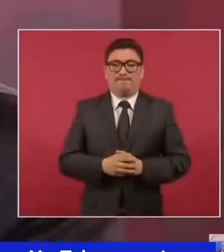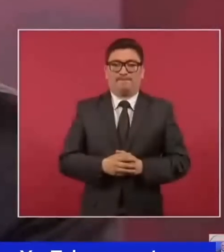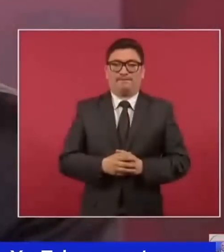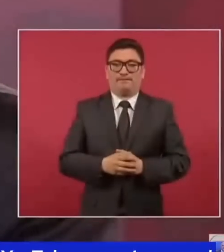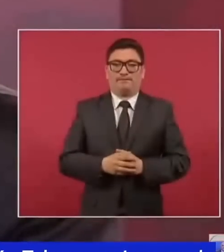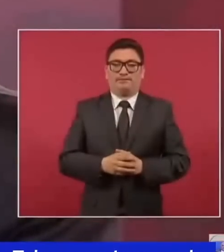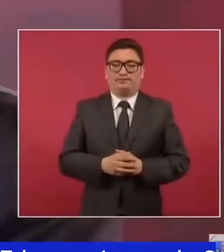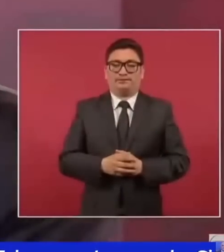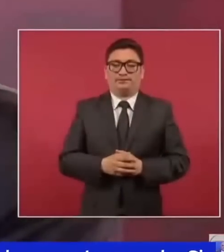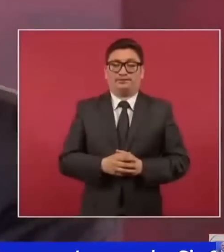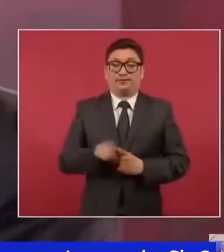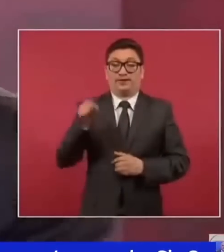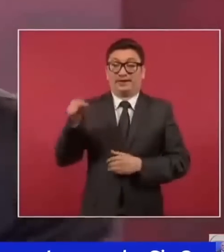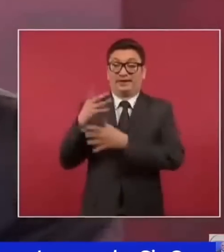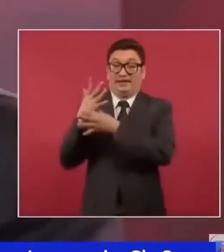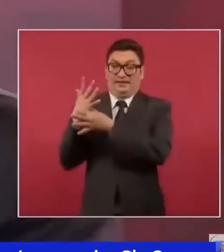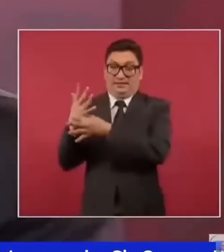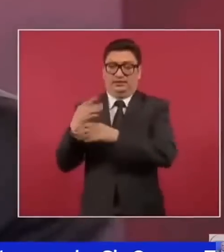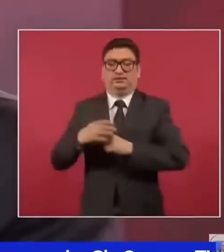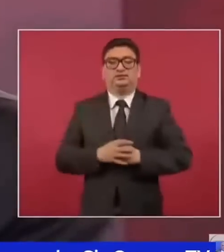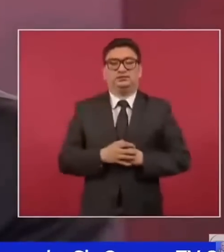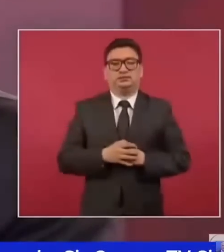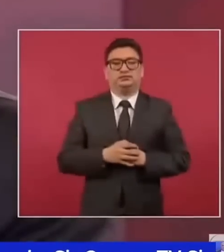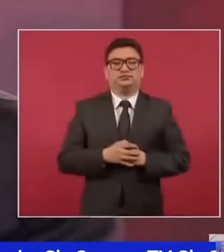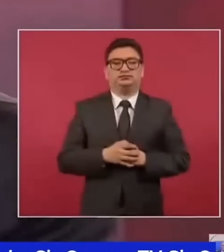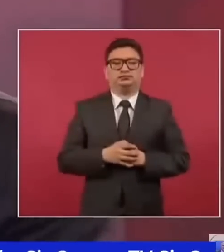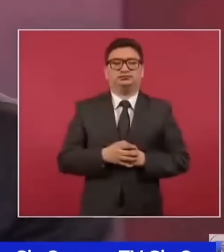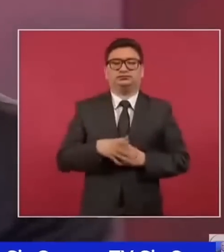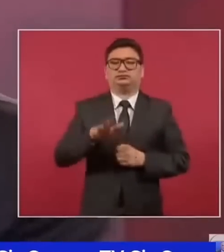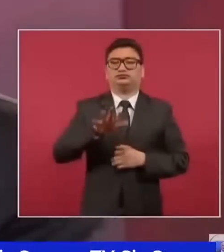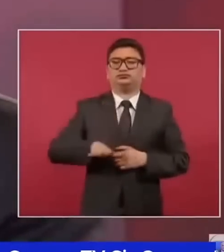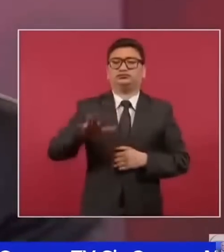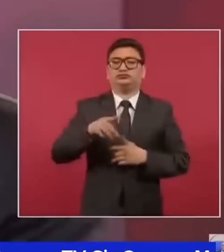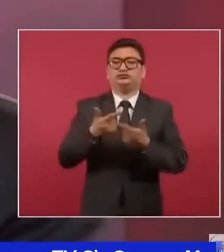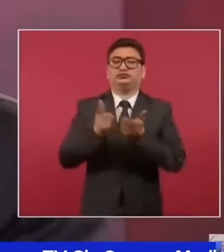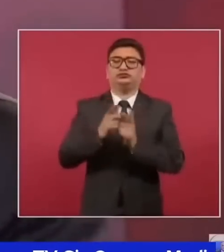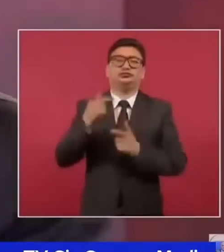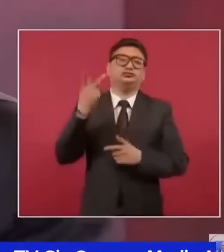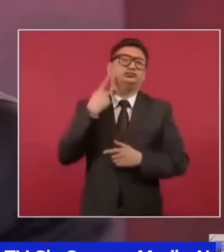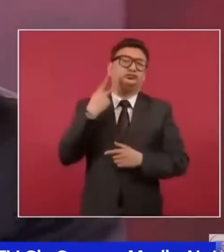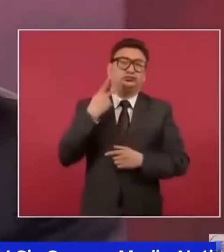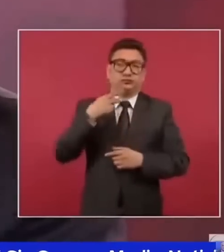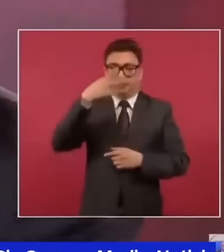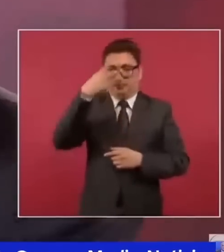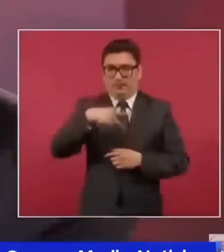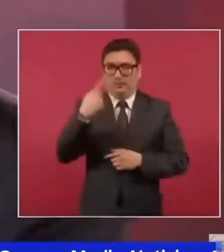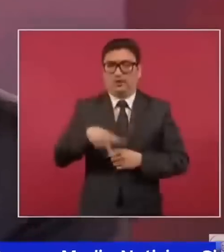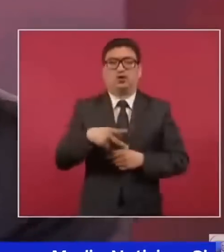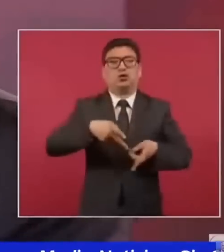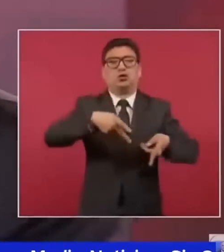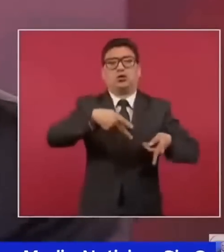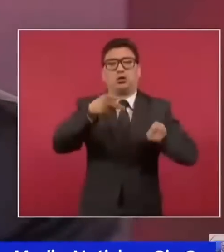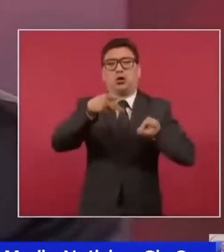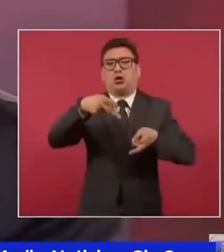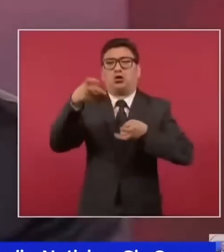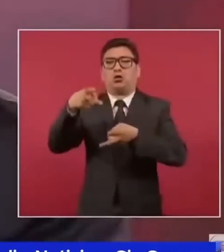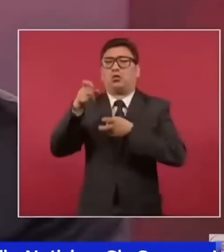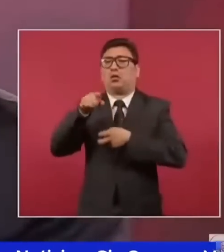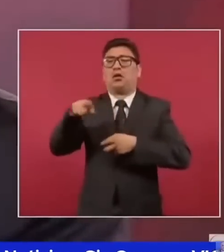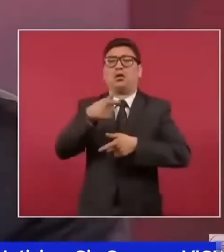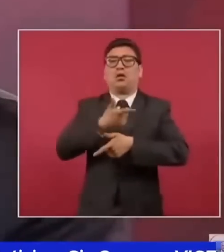Decía que robaban los políticos en México y hacían lo que querían.